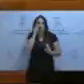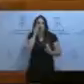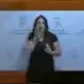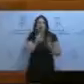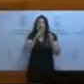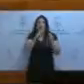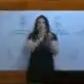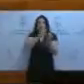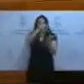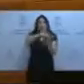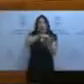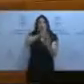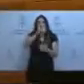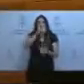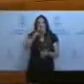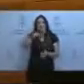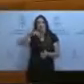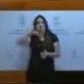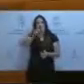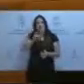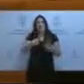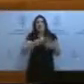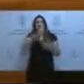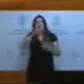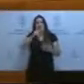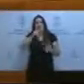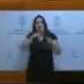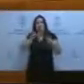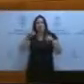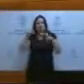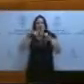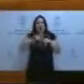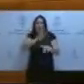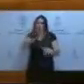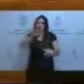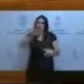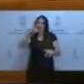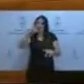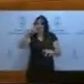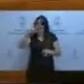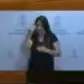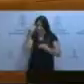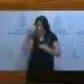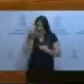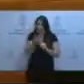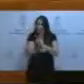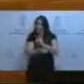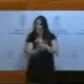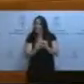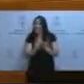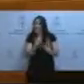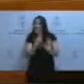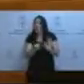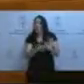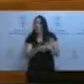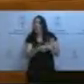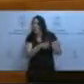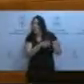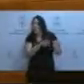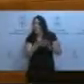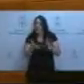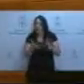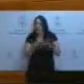se abre en octubre ya lleva 16.000 visitantes, se calcula 45.000 este año y tiene una estrategia global, digamos,